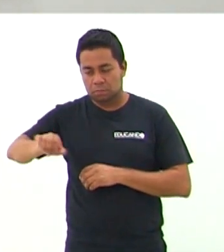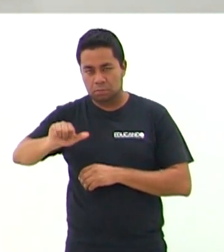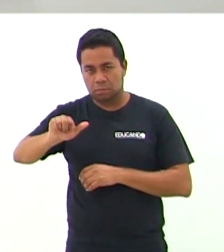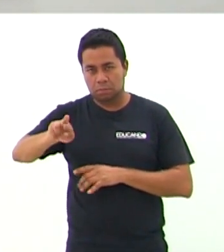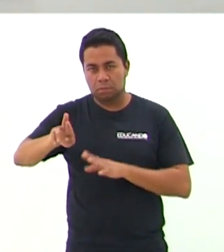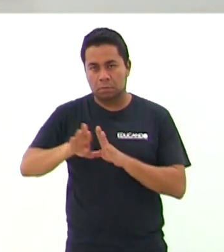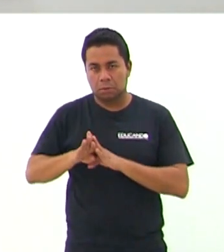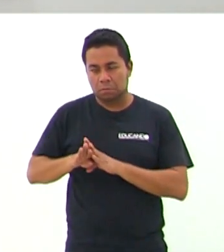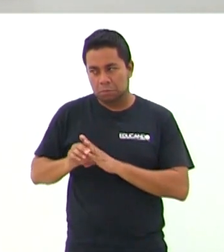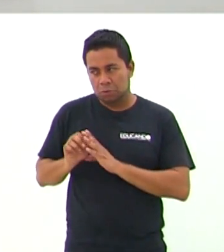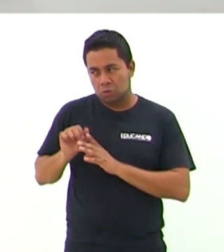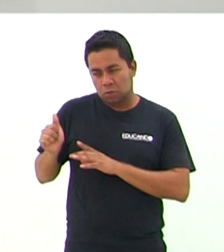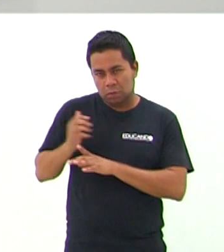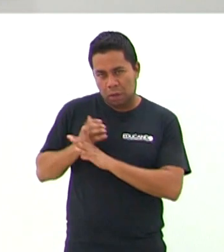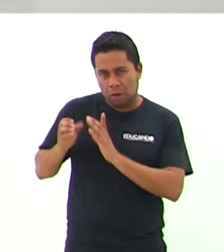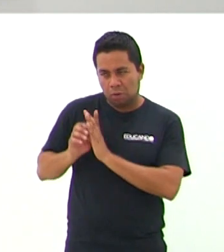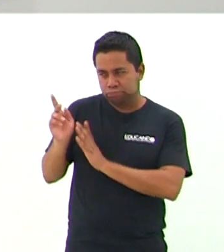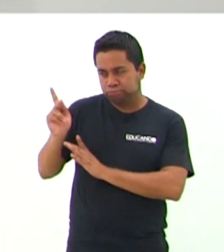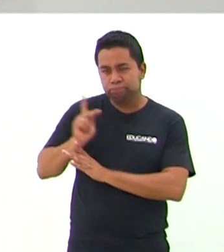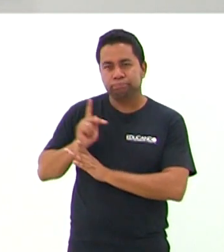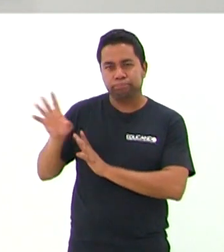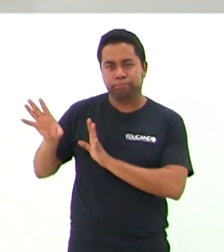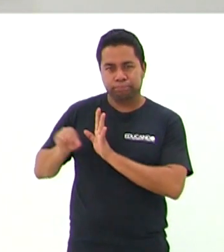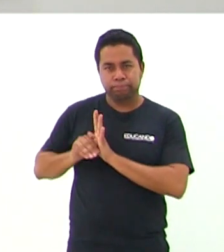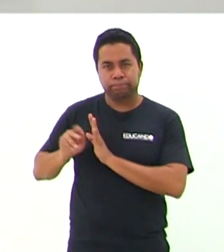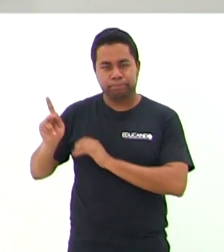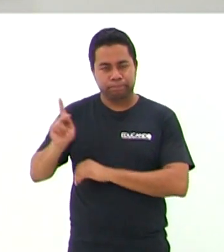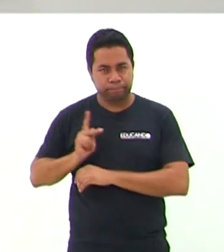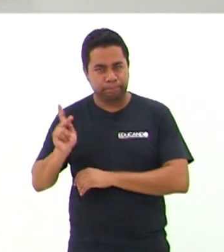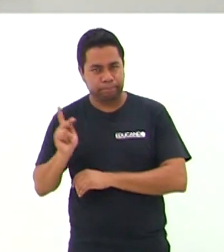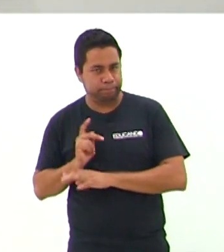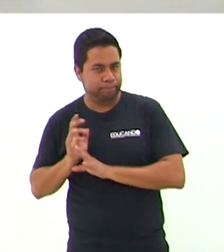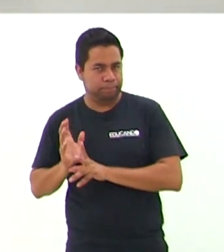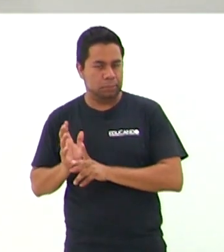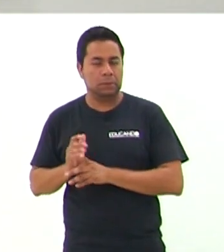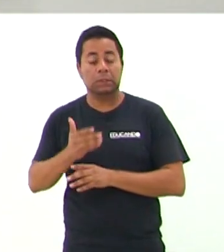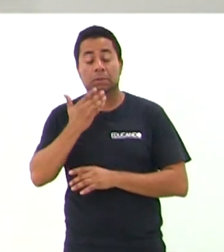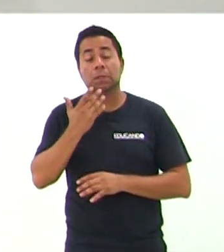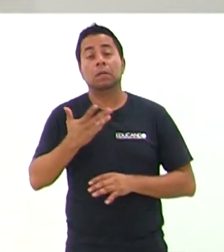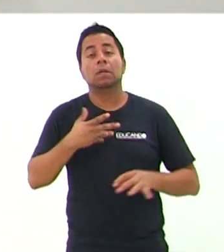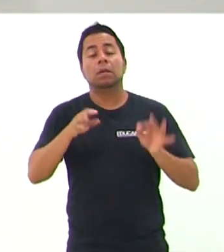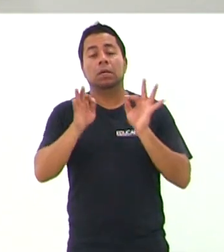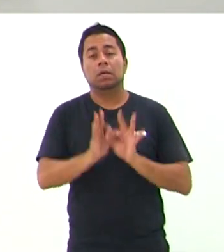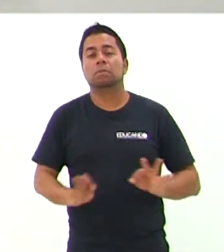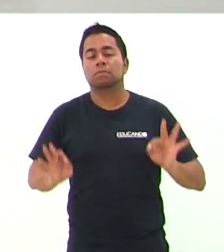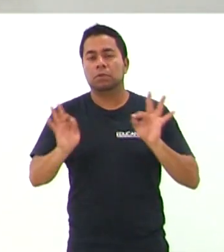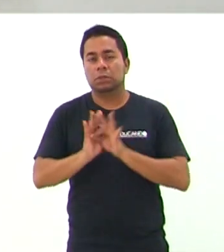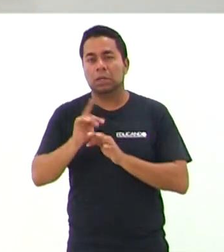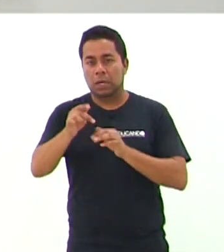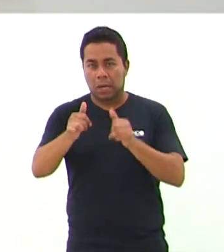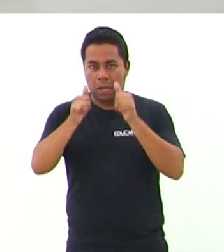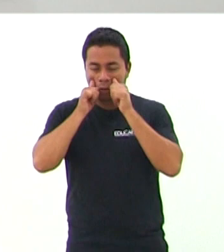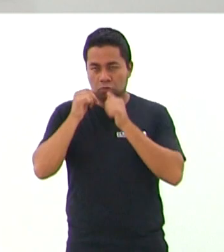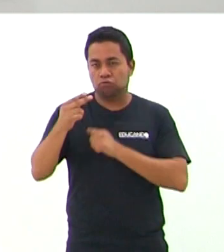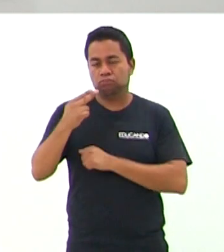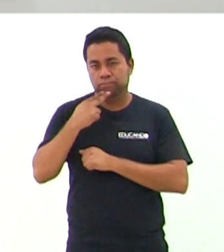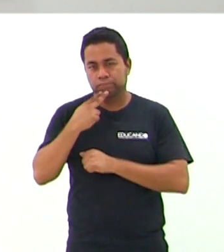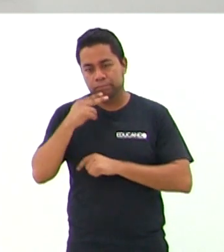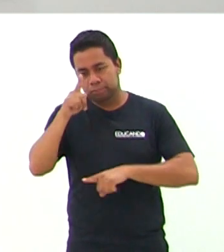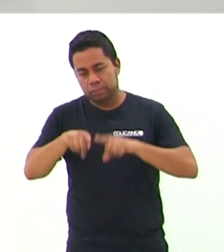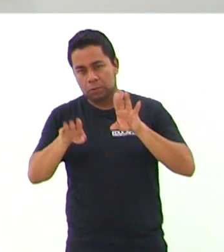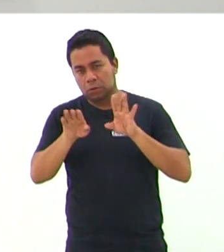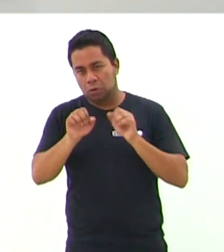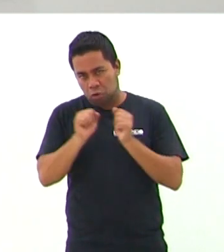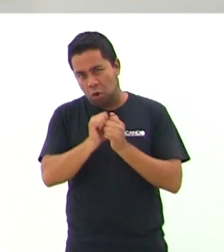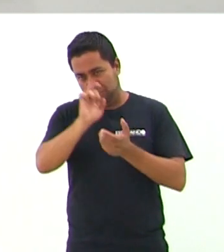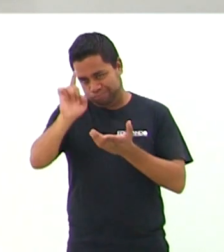parecido a otra cosa. ¿Bien? Es importante utilizar Según el diccionario de